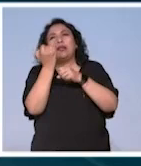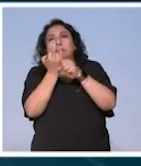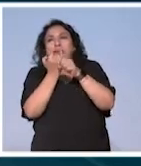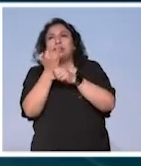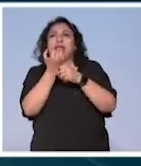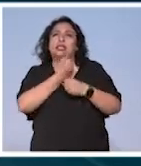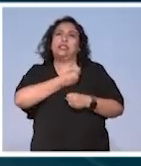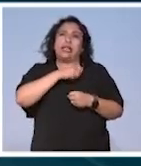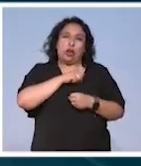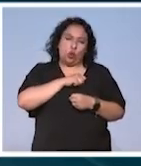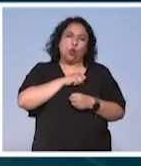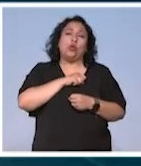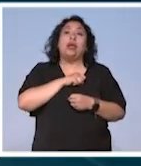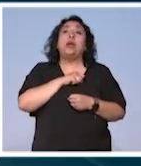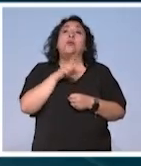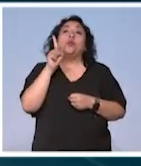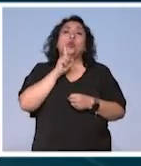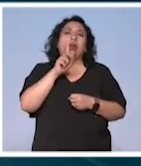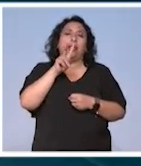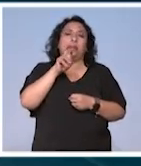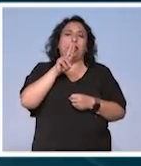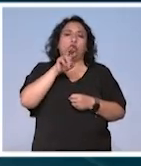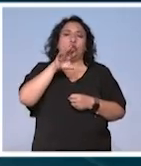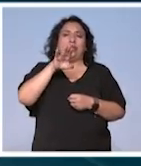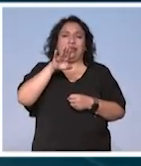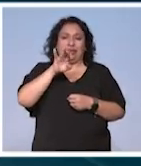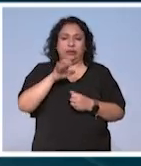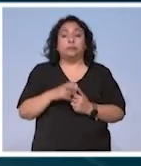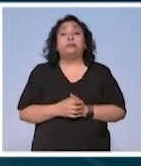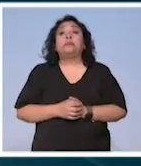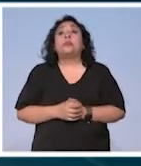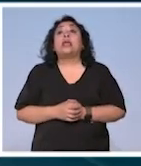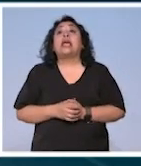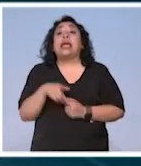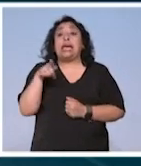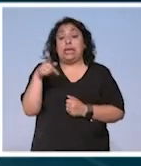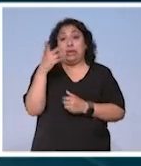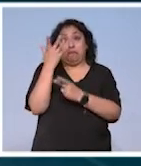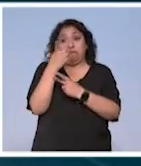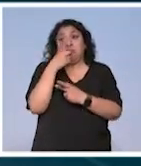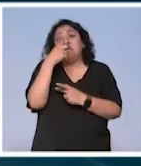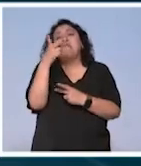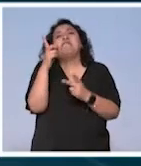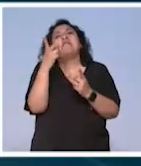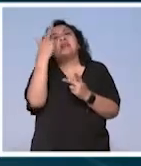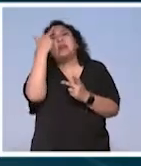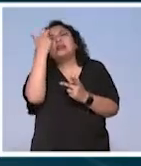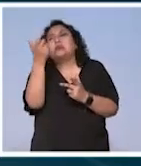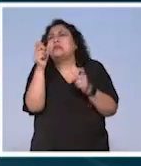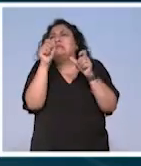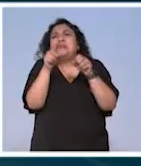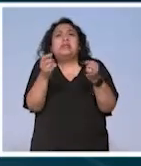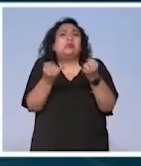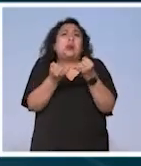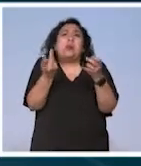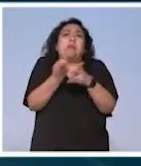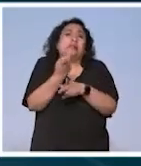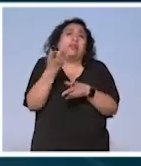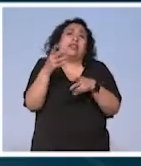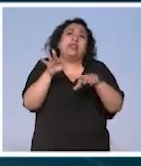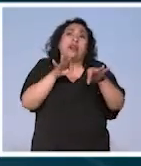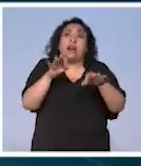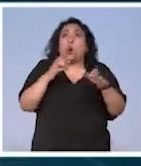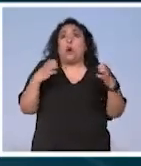en Salud Pública, Véronique Dauvat-Letourneau, quien señaló que las causas suelen ser las mismas: trabajo